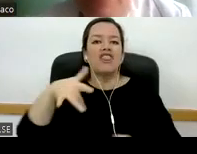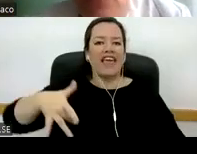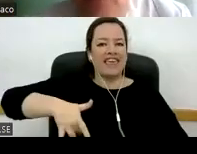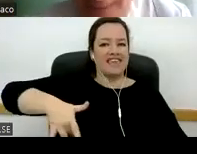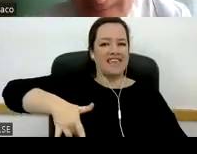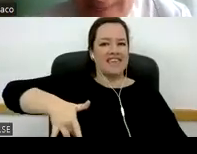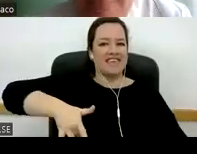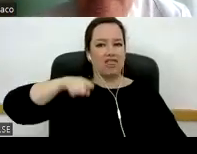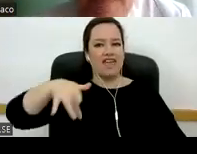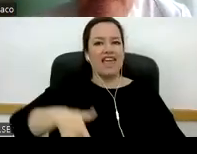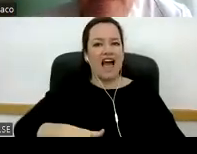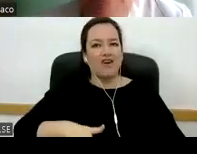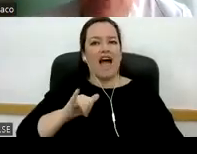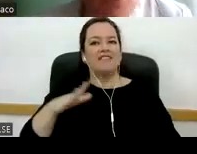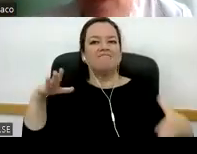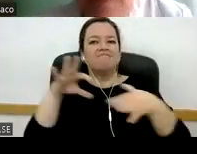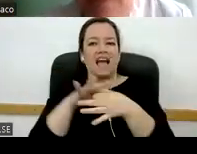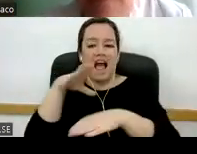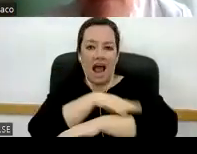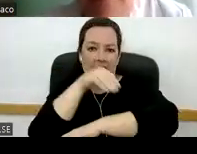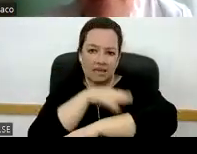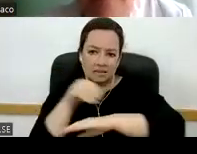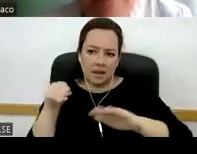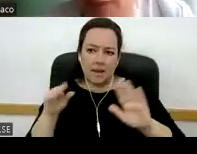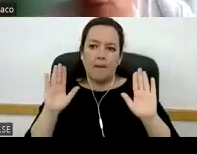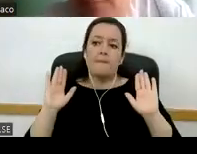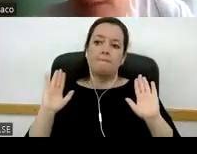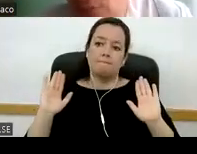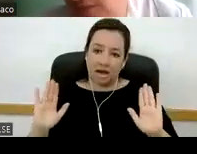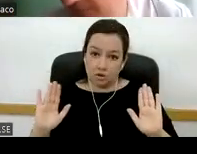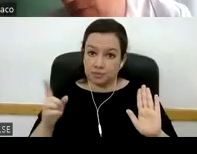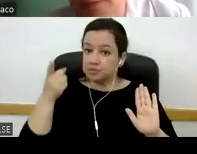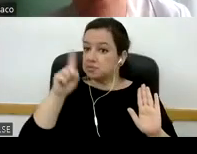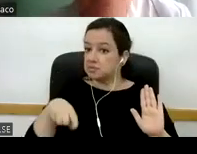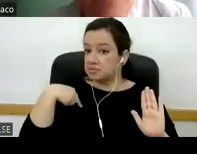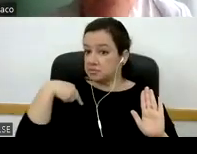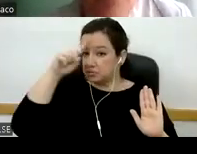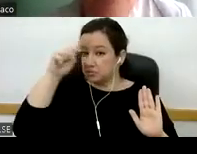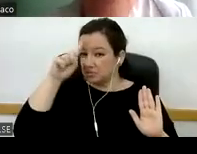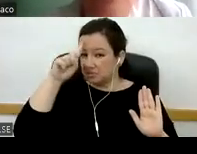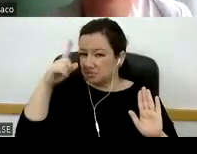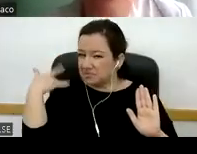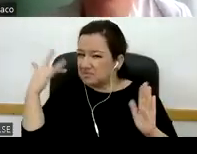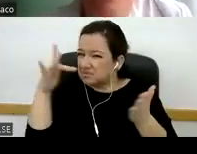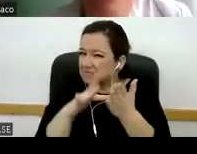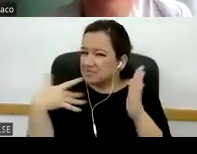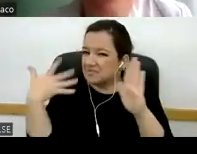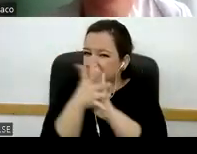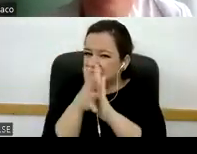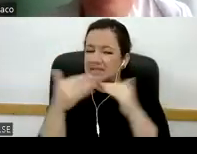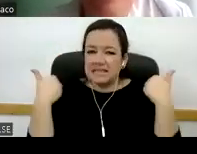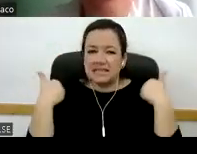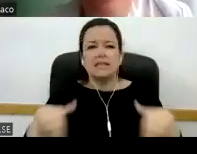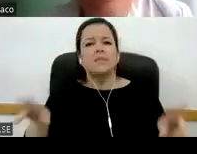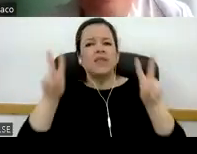una esteatosis hepática. Pero bueno, serían quizás, y deciros también, no sé si, creo que lo habíamos comentado en alguna ocasión, en algún webinar